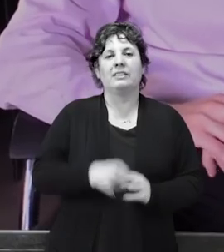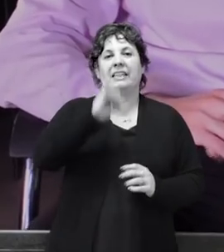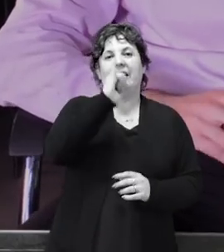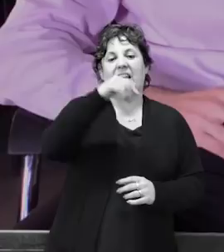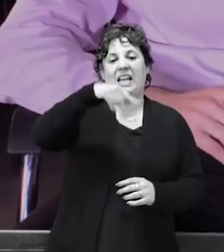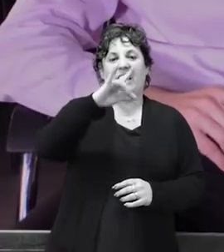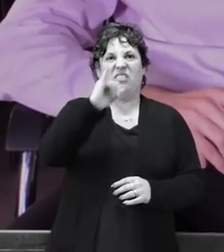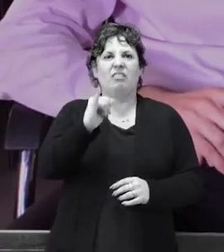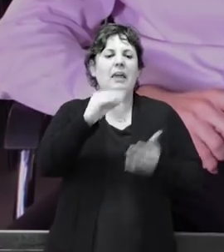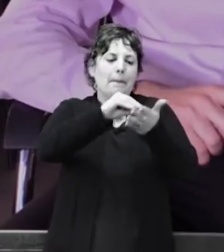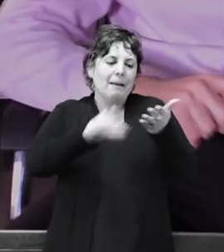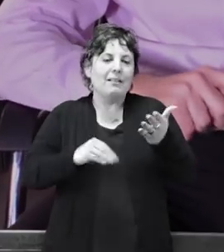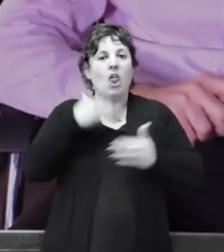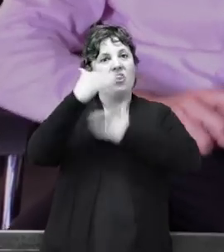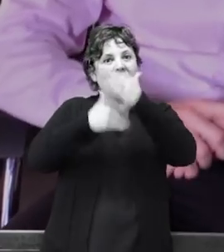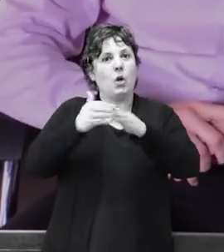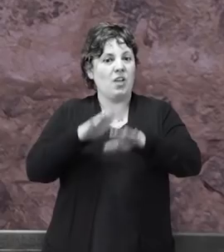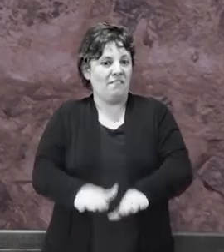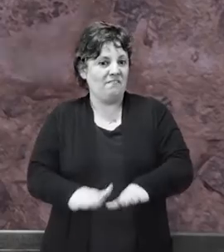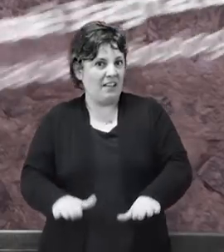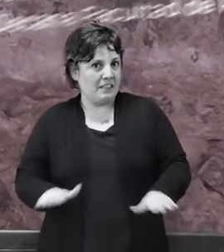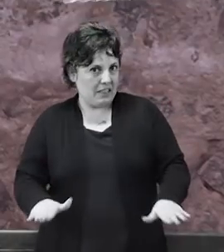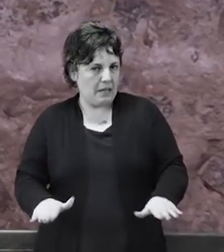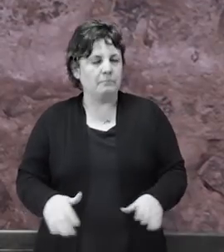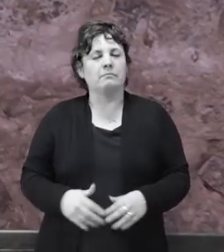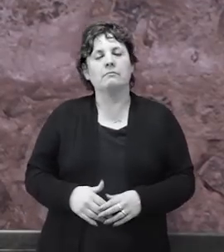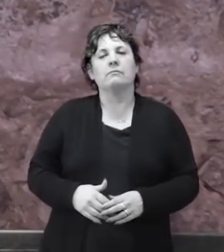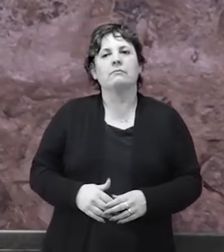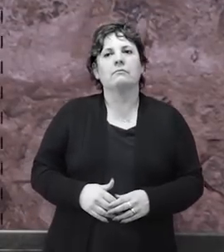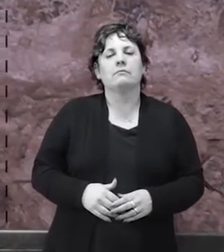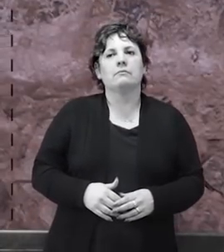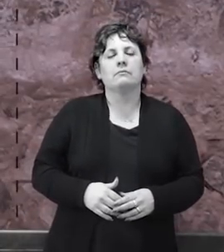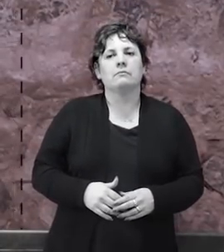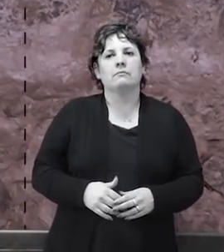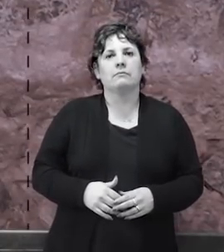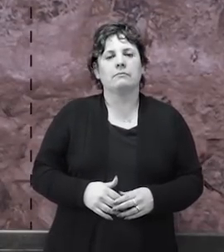El INDI es el Inventario de Desarrollo Infantil. Inventario de Desarrollo Infantil. Ajá.